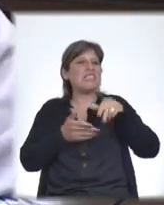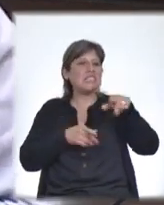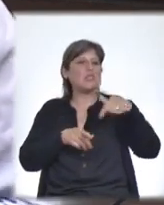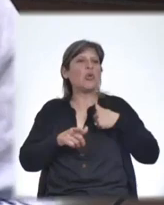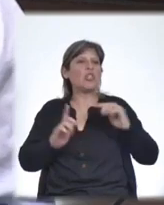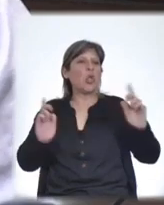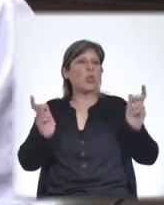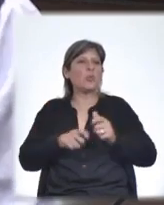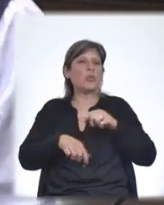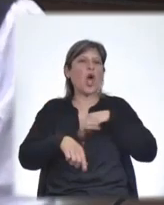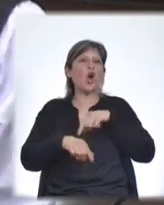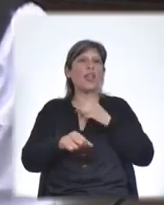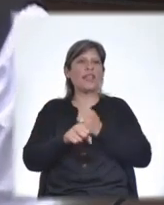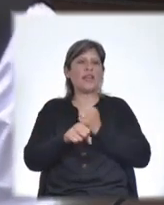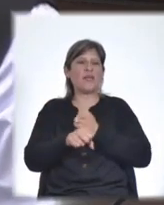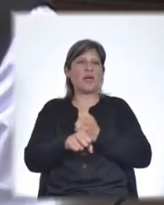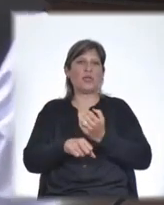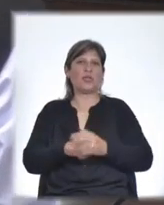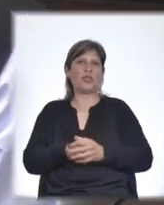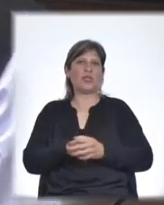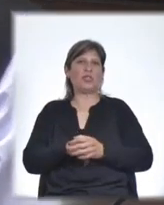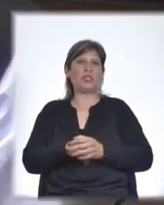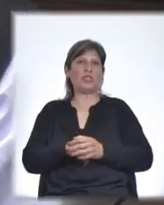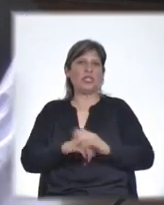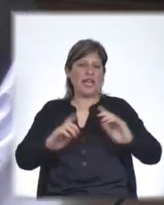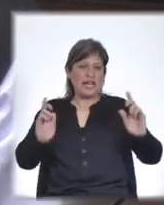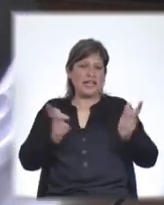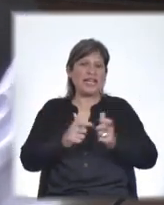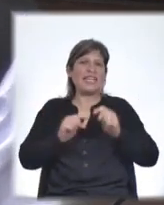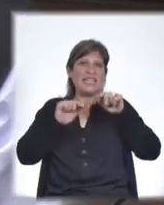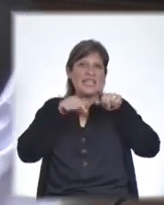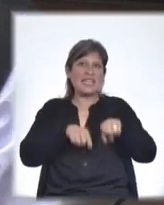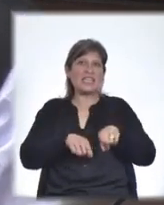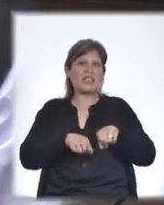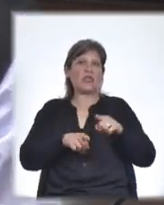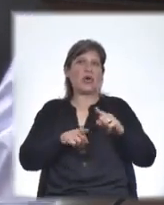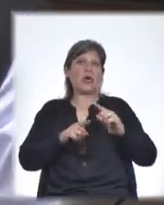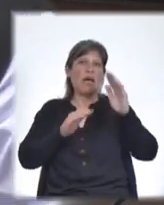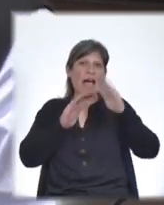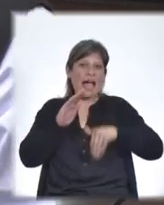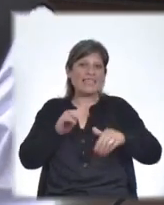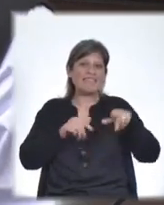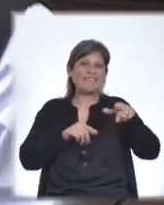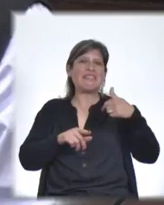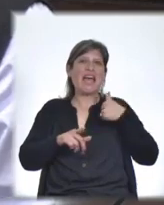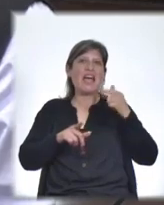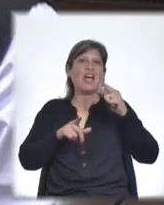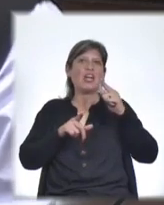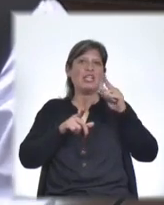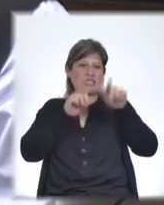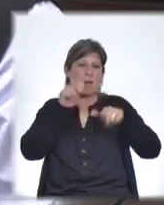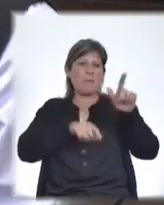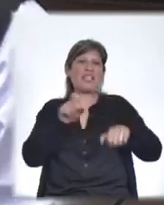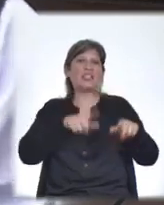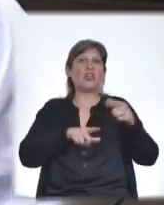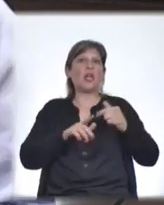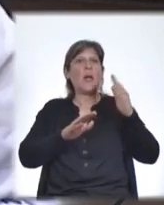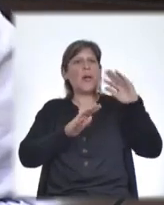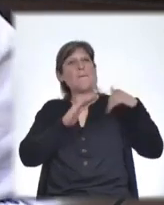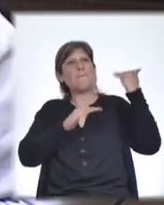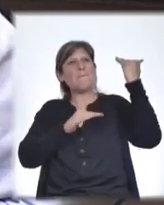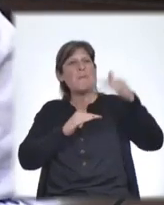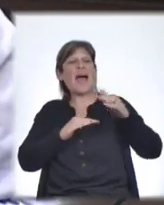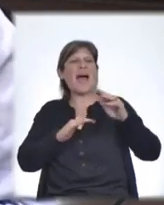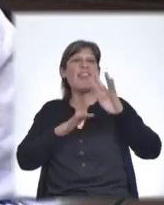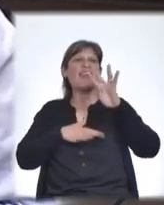horas de trabajo, señor presidente? La reducción de las horas de trabajo cayeron en aquellos trabajadores y trabajadoras que trabajan más de